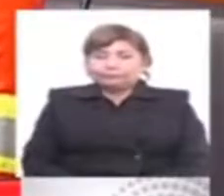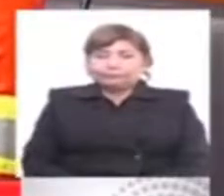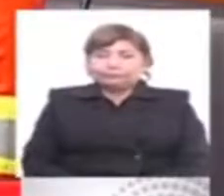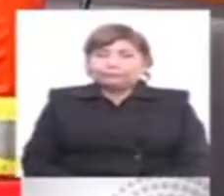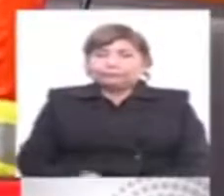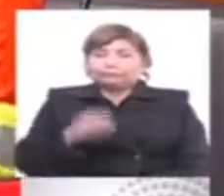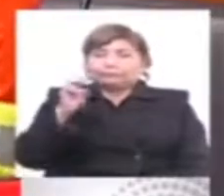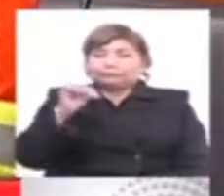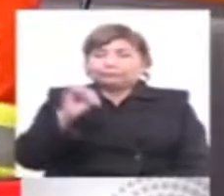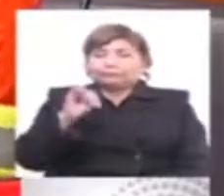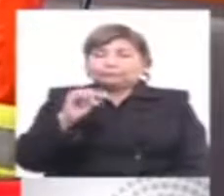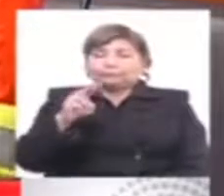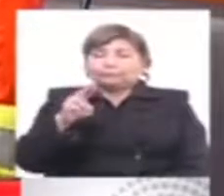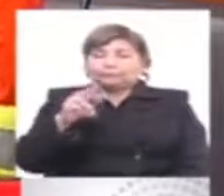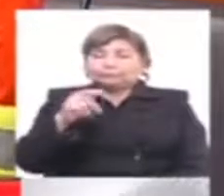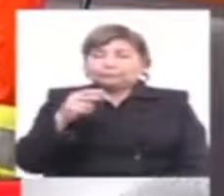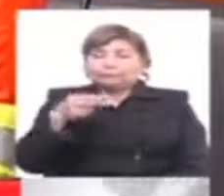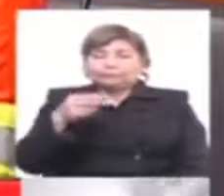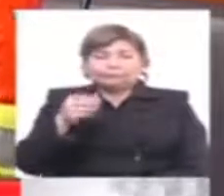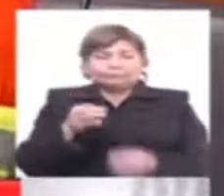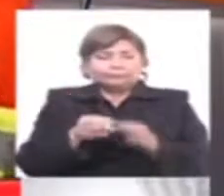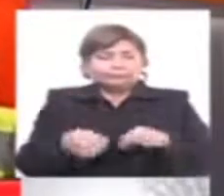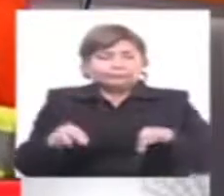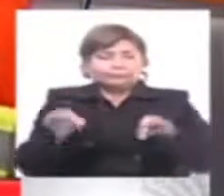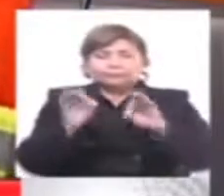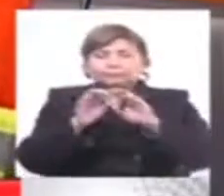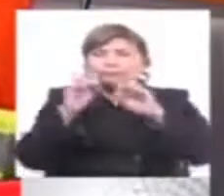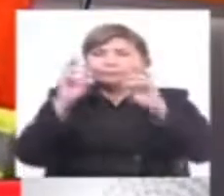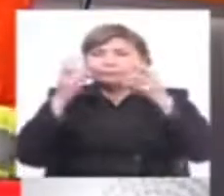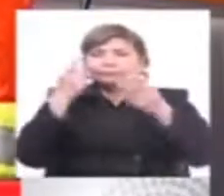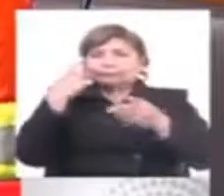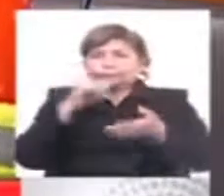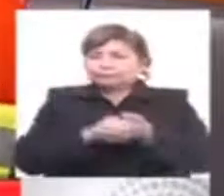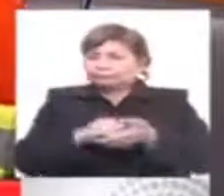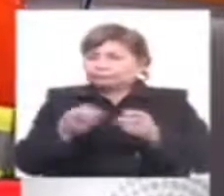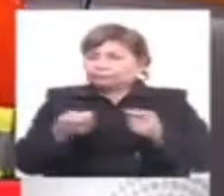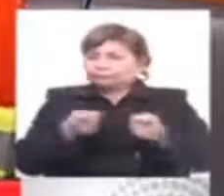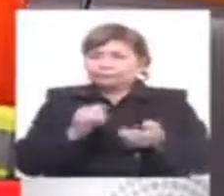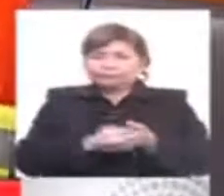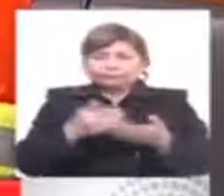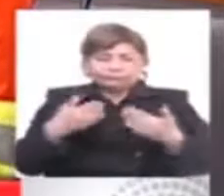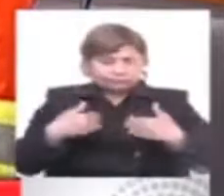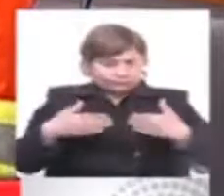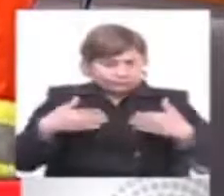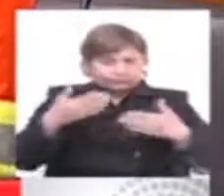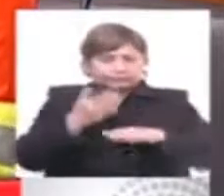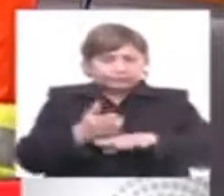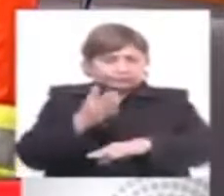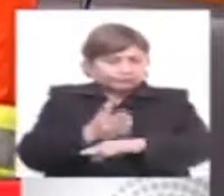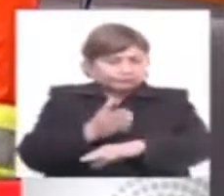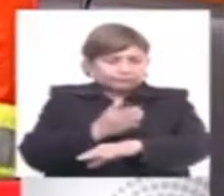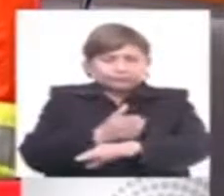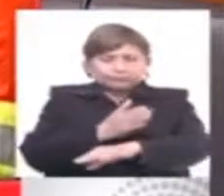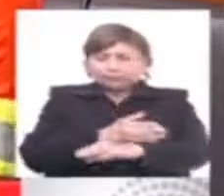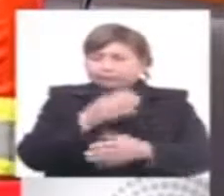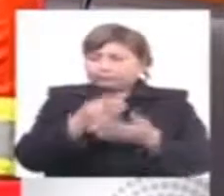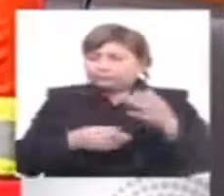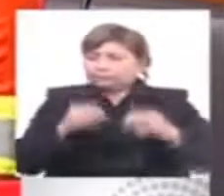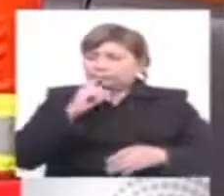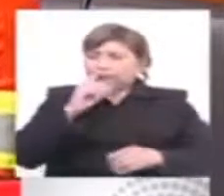Vázquez. Temas importantes para el Ejecutivo que pueda avanzar en sus promesas hacia el